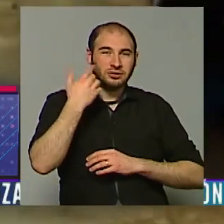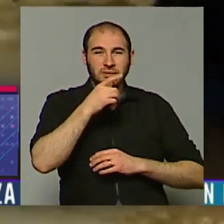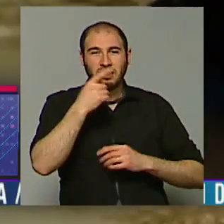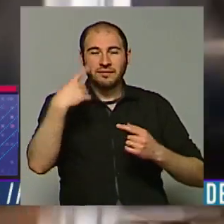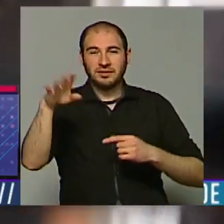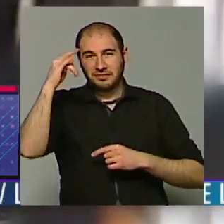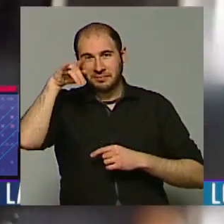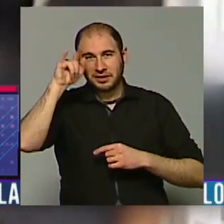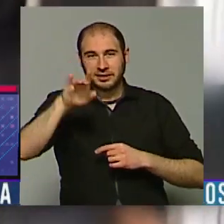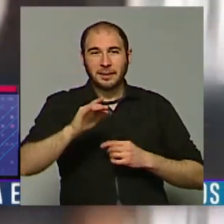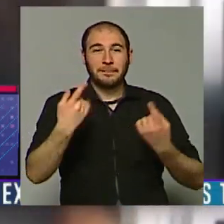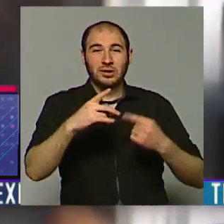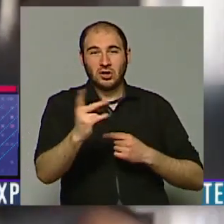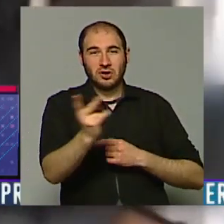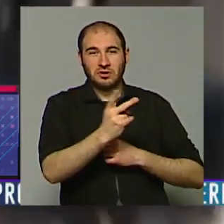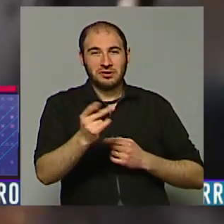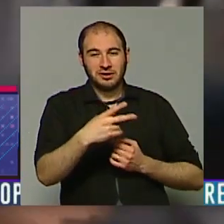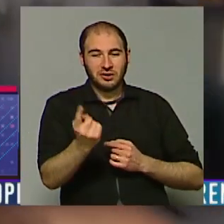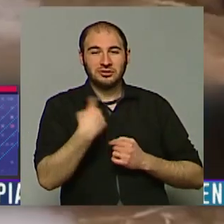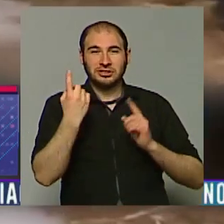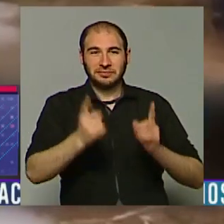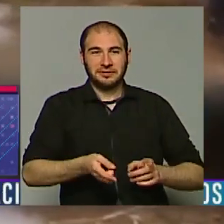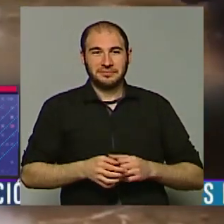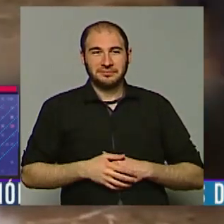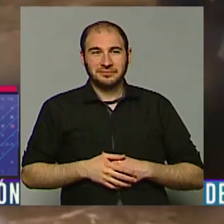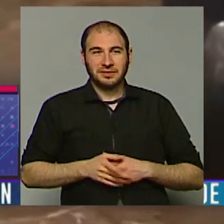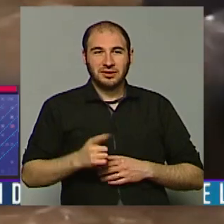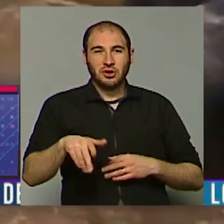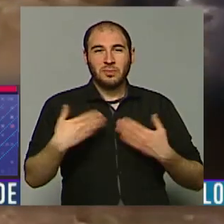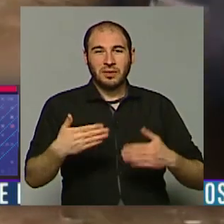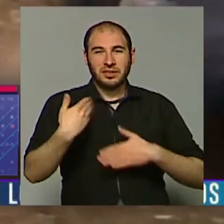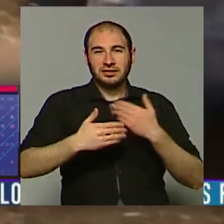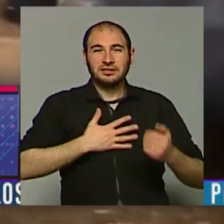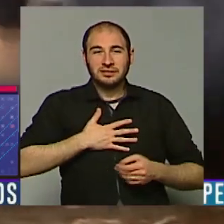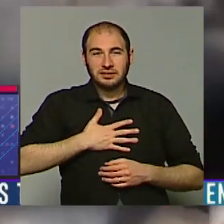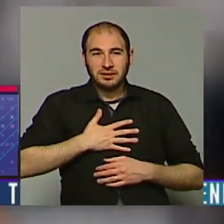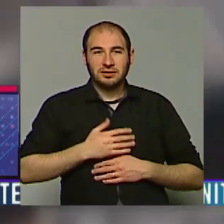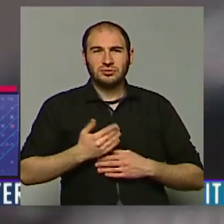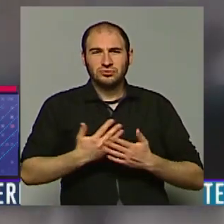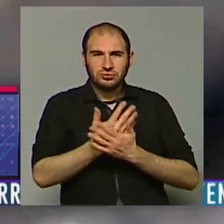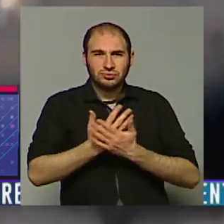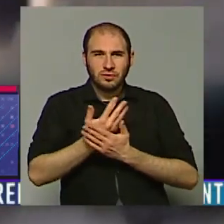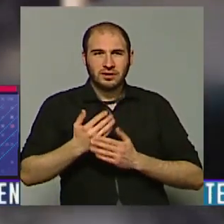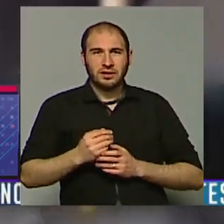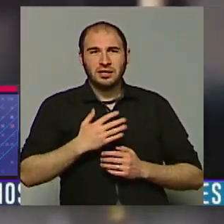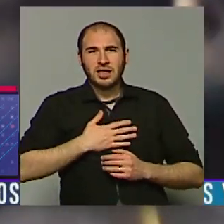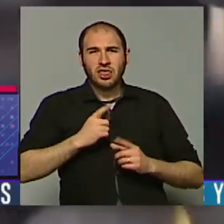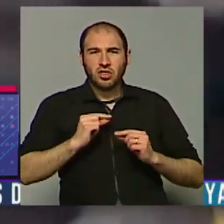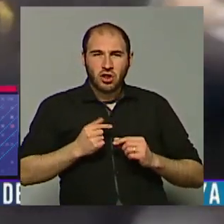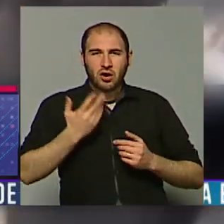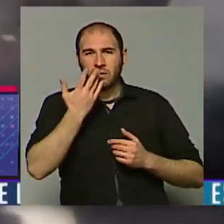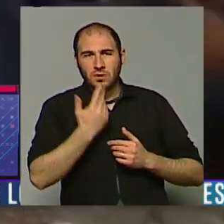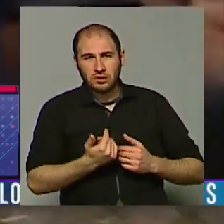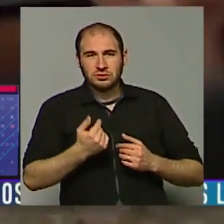la vaca, pero en definitiva ambos, y nosotros también, somos capaces de desarrollar sentimientos, de sufrir, de experimentar el dolor, el